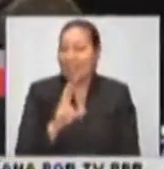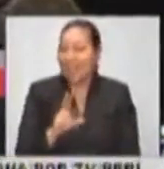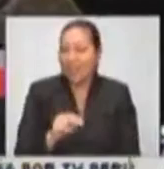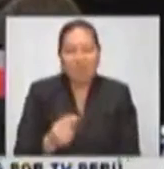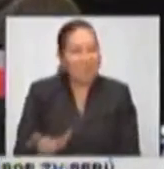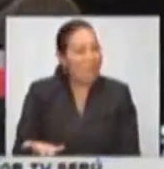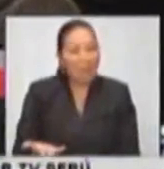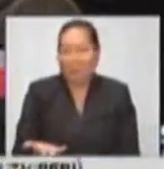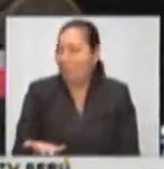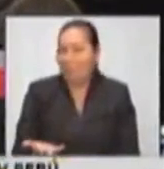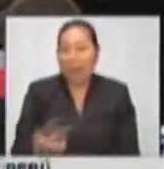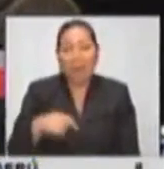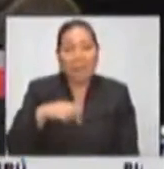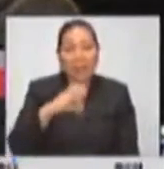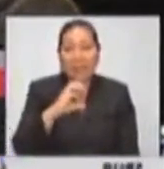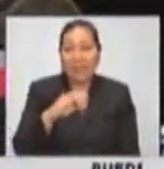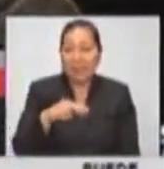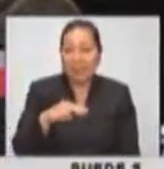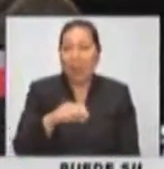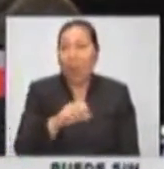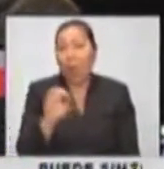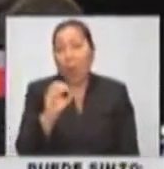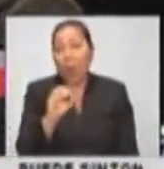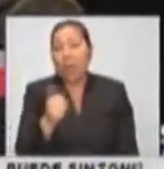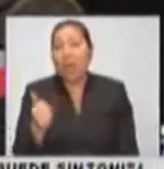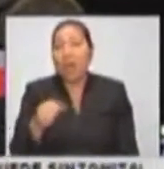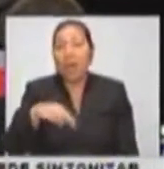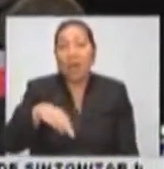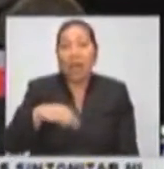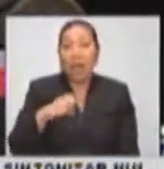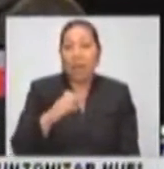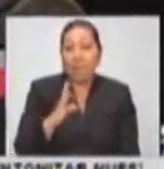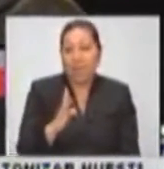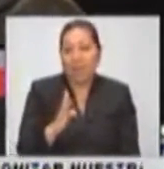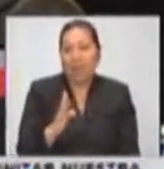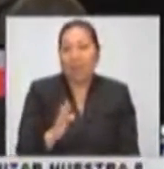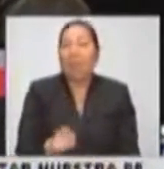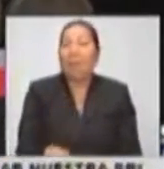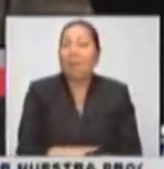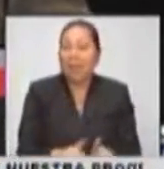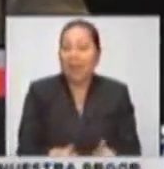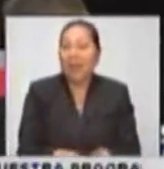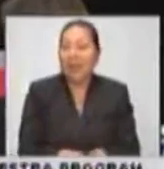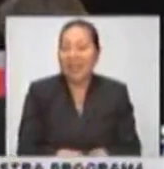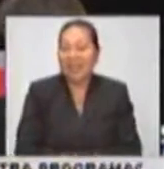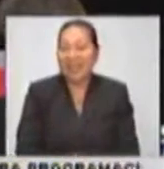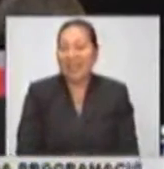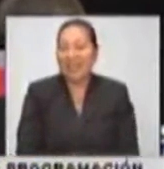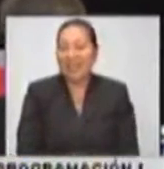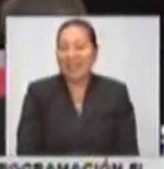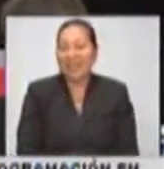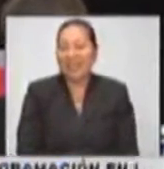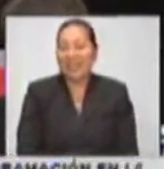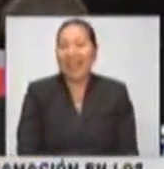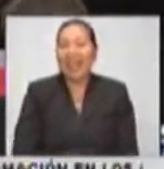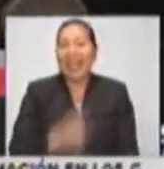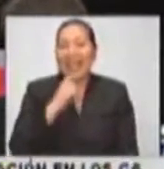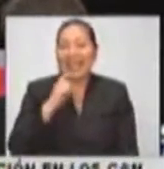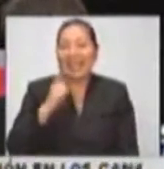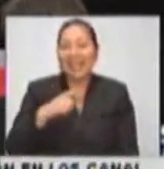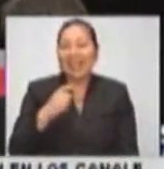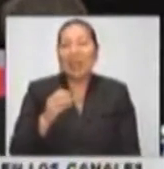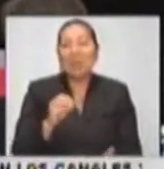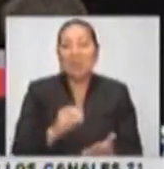insistiría, incluso la PCM, el MEF, Relaciones Exteriores tiene más estructura, pero también tiene sus asuntos. Yo creo que necesitamos